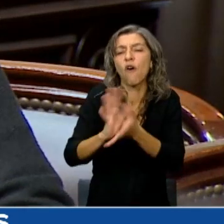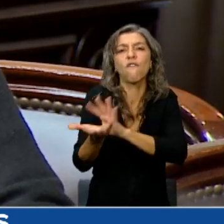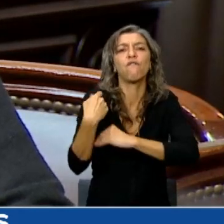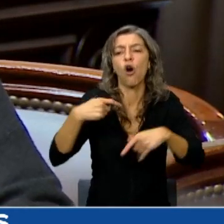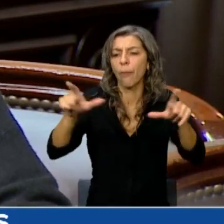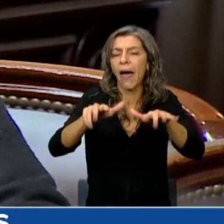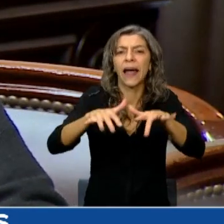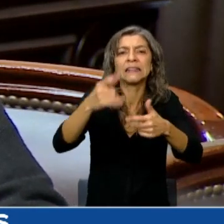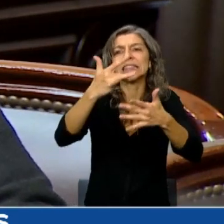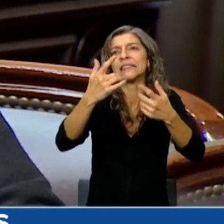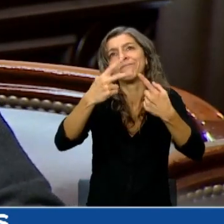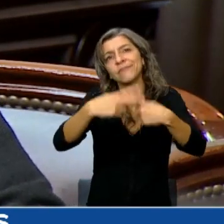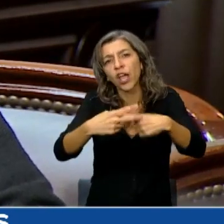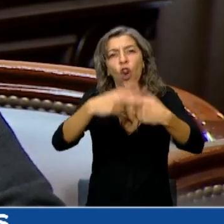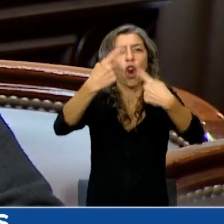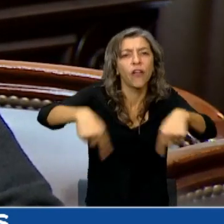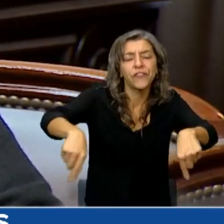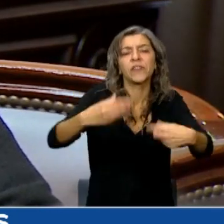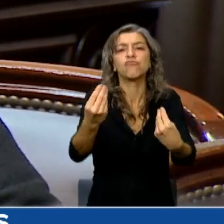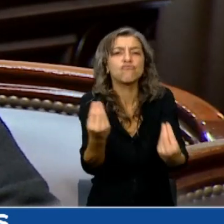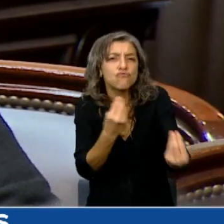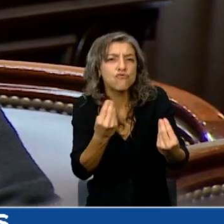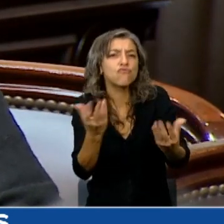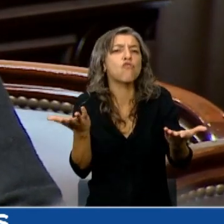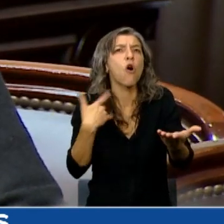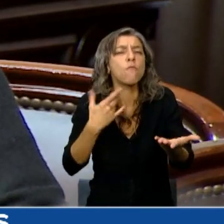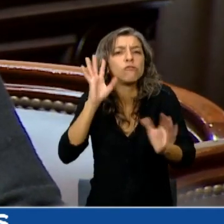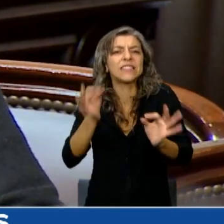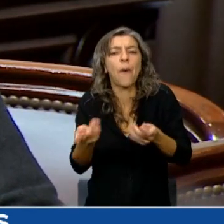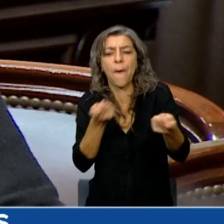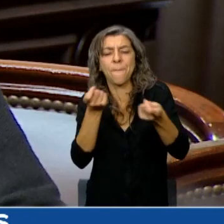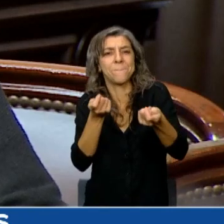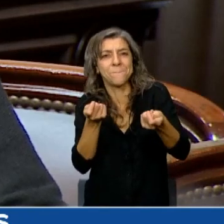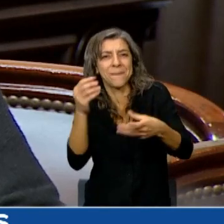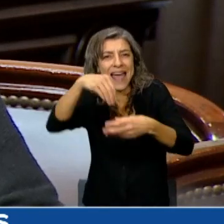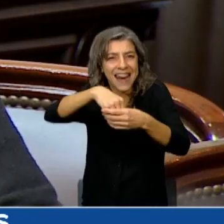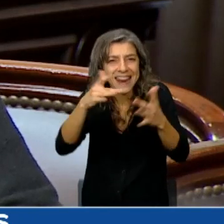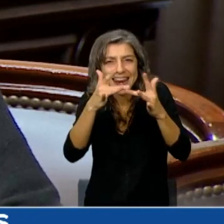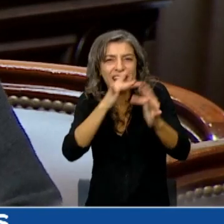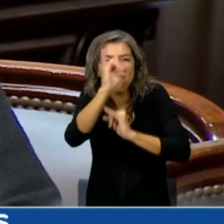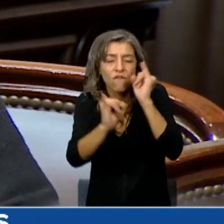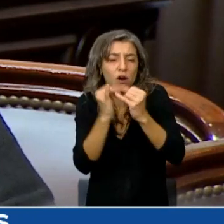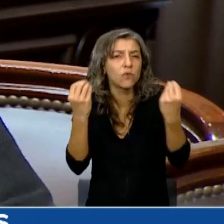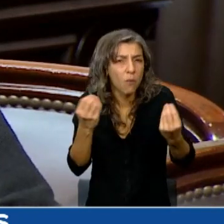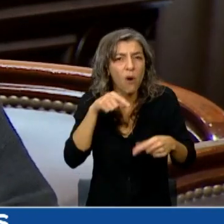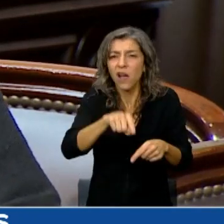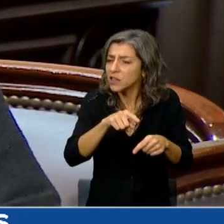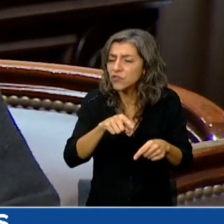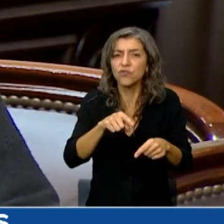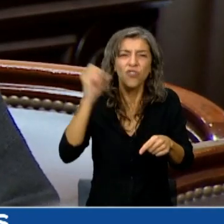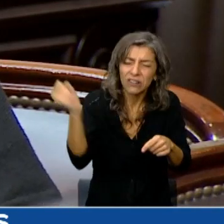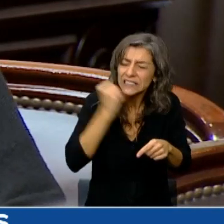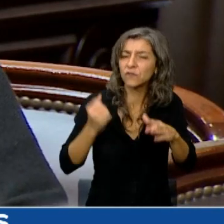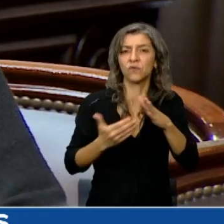dañosas. No es menos relevante, señora Presidente, que metamos esto en la educación. No es menos